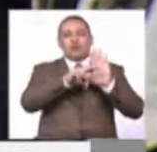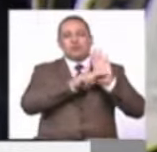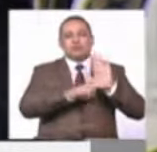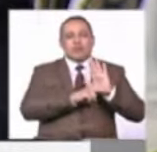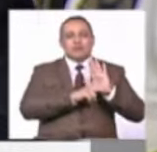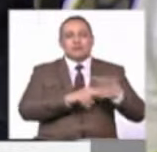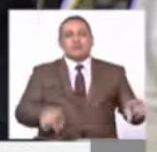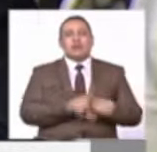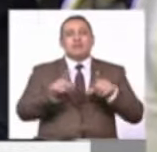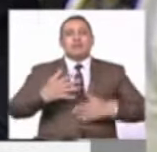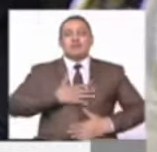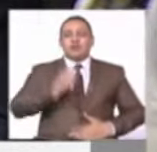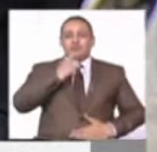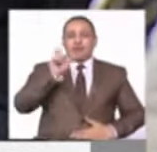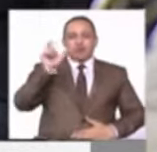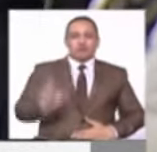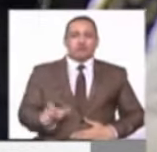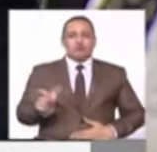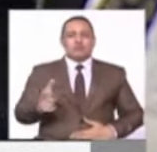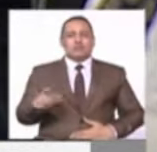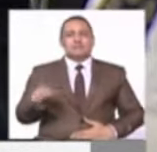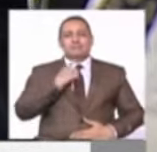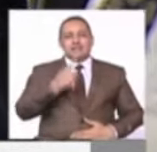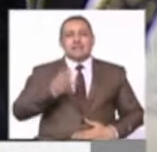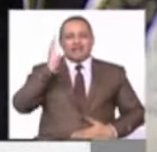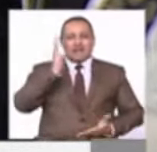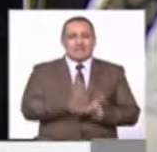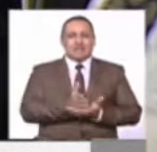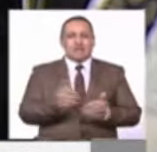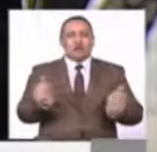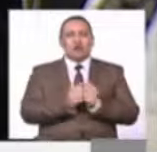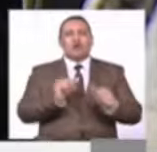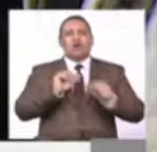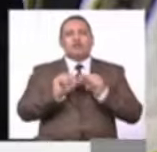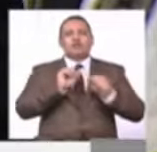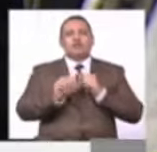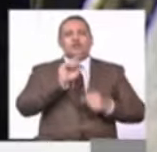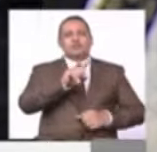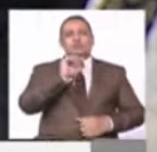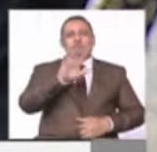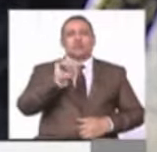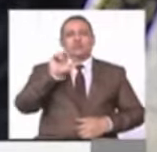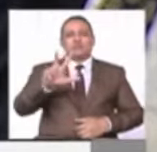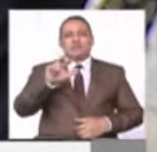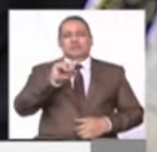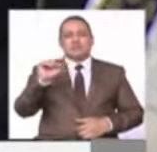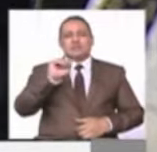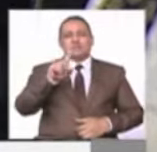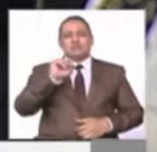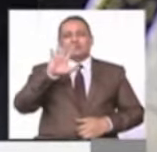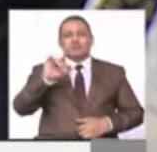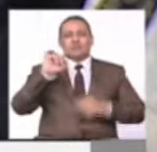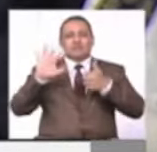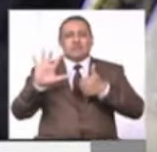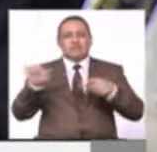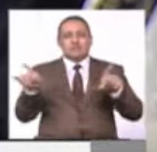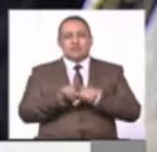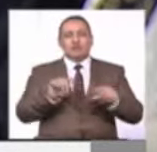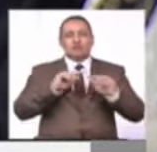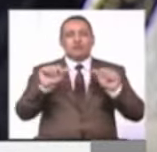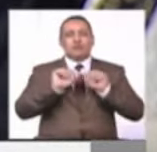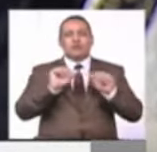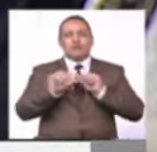a mi patrocinada se le dice se le imputa haber infringido el artículo 153 en 156 inciso